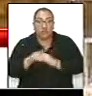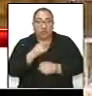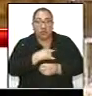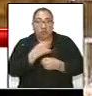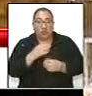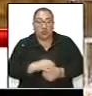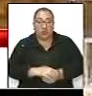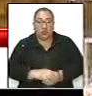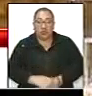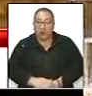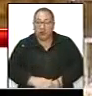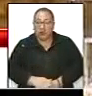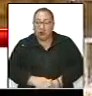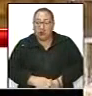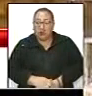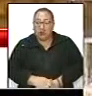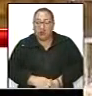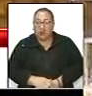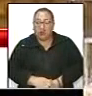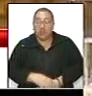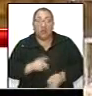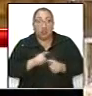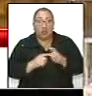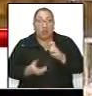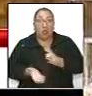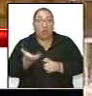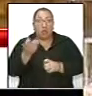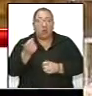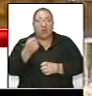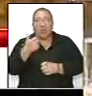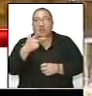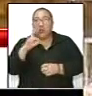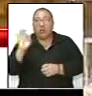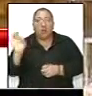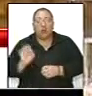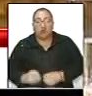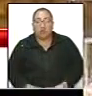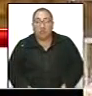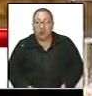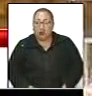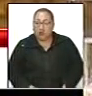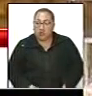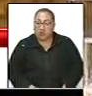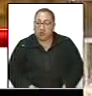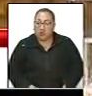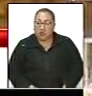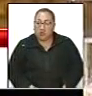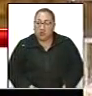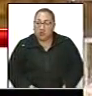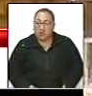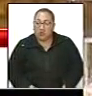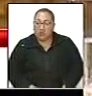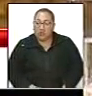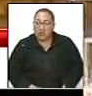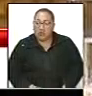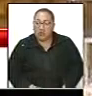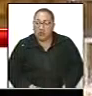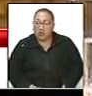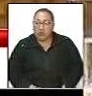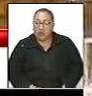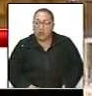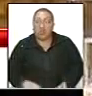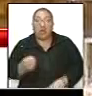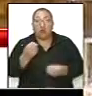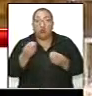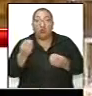públicas que tienen bono investigador también ha aumentado casi un 50%. Lo que refleja eso es que las universidades están en un tránsito cada vez